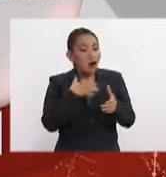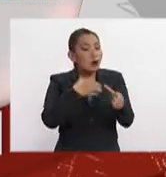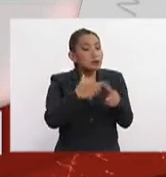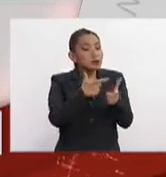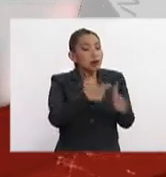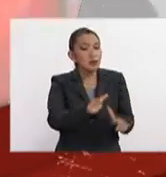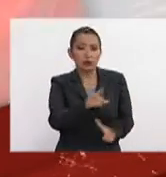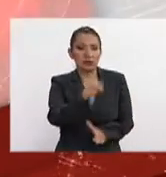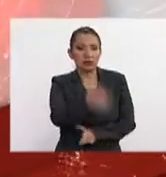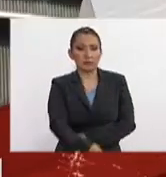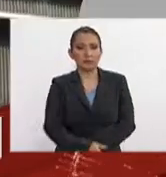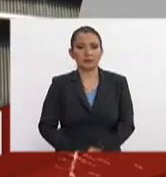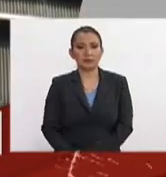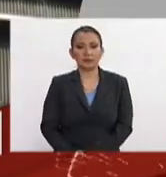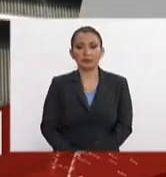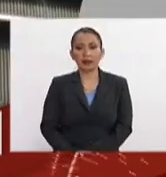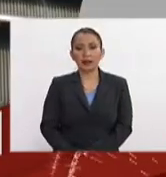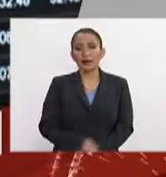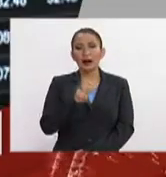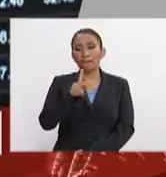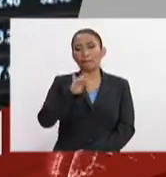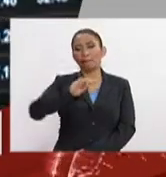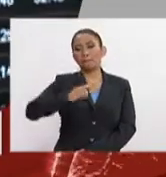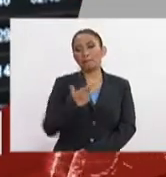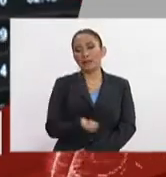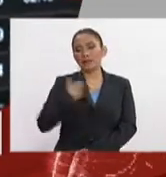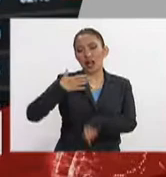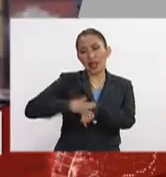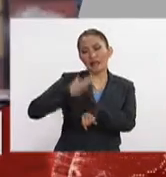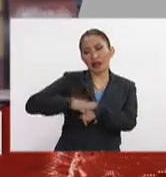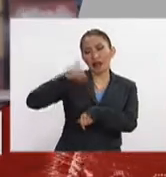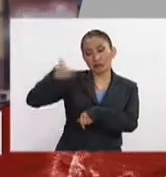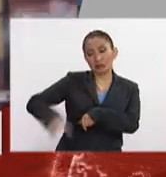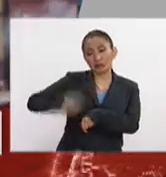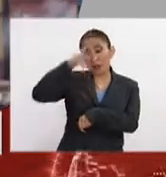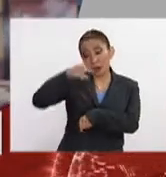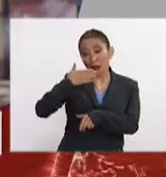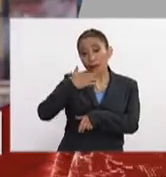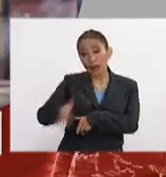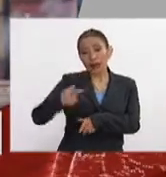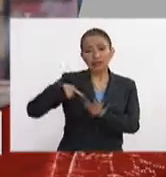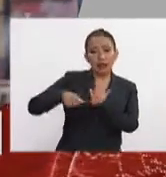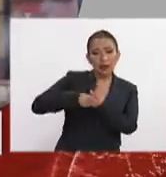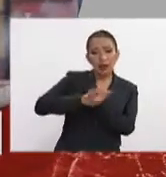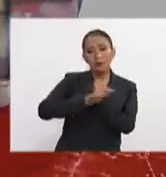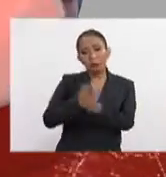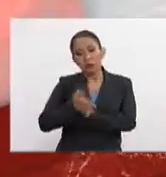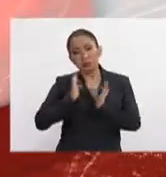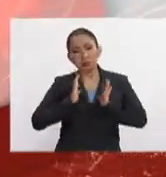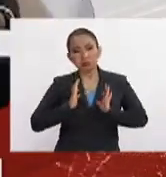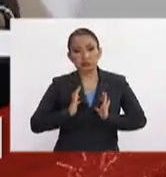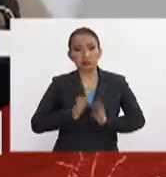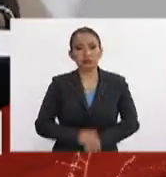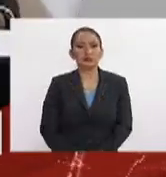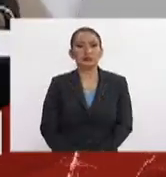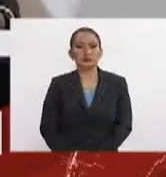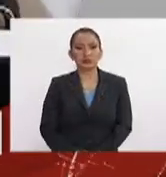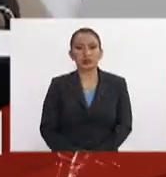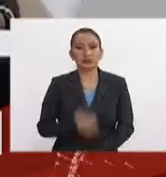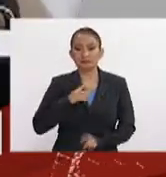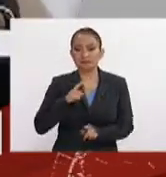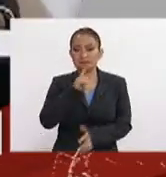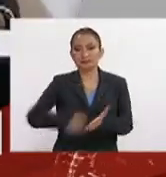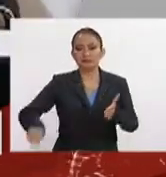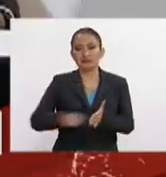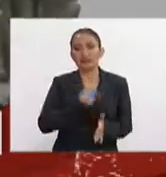sería inaceptable. Fitch Ratings mejora la calificación soberana de México de negativa a estable. Fueron